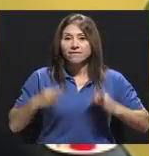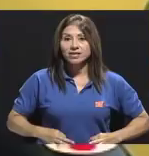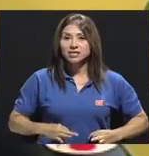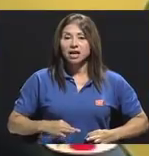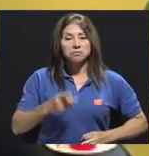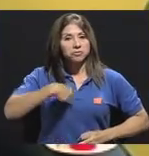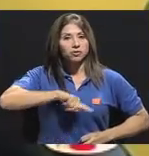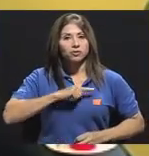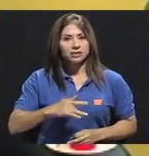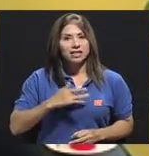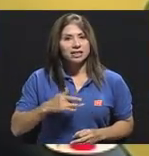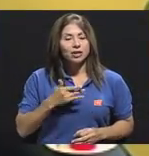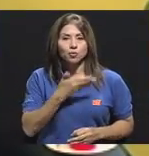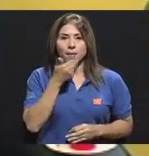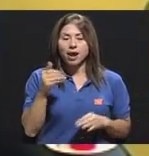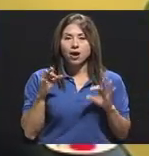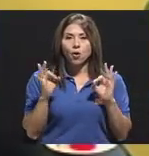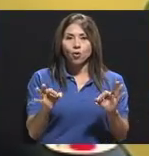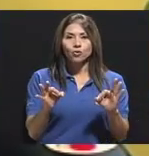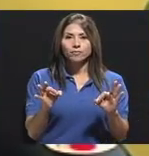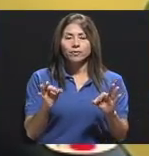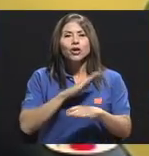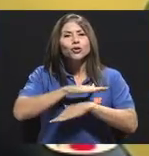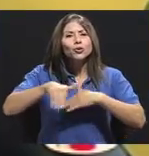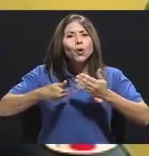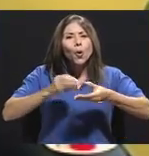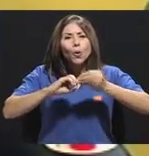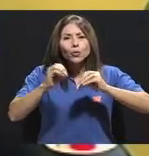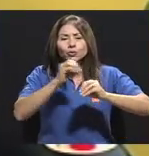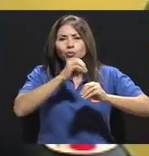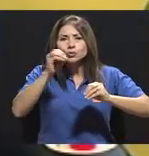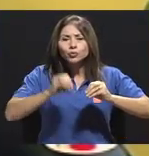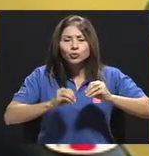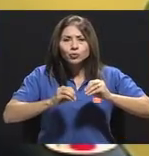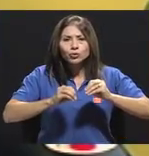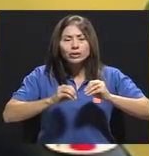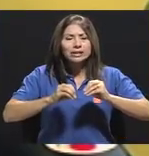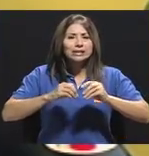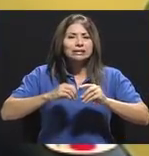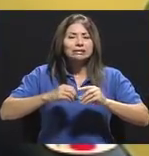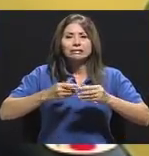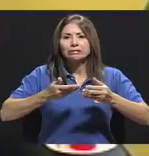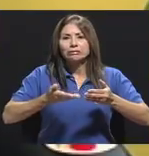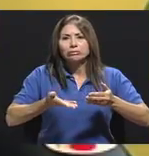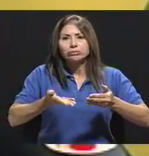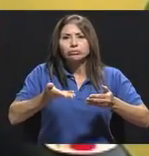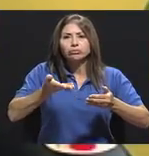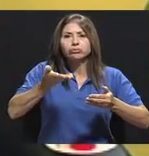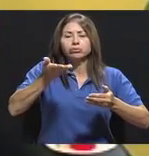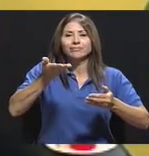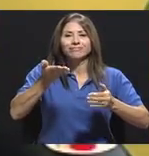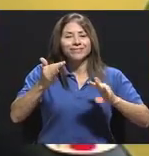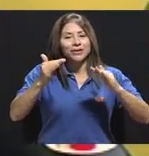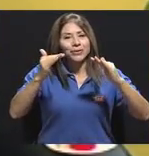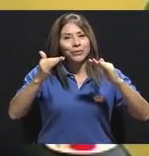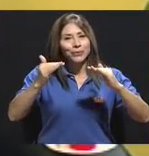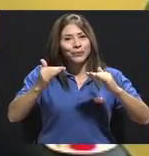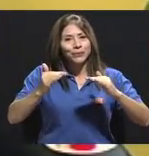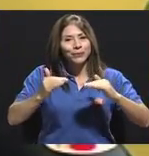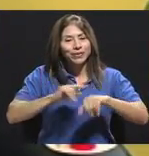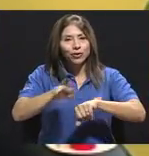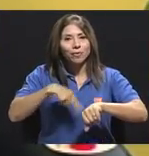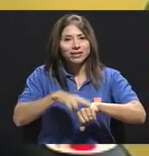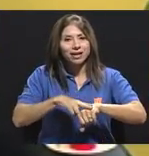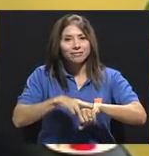nuestros niveles de todo todas estas sustancias que están en la sangre que es así como lo entienden las personas se nos van a normalizar a veces hay personas